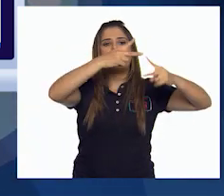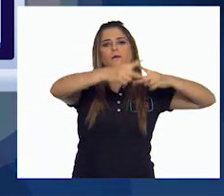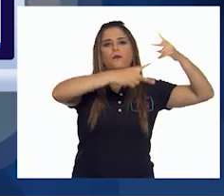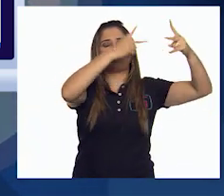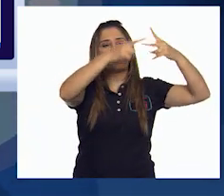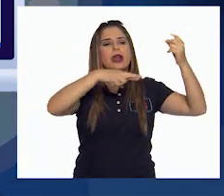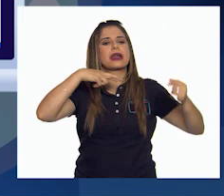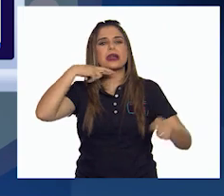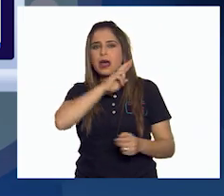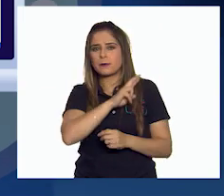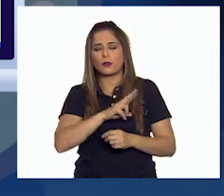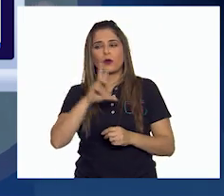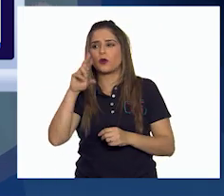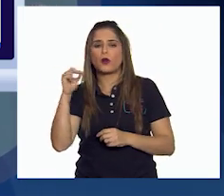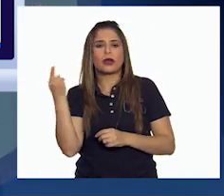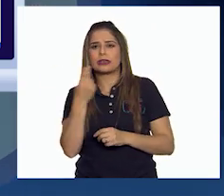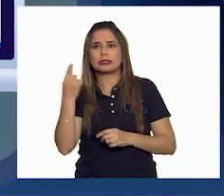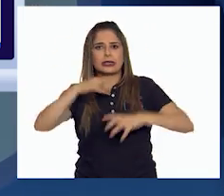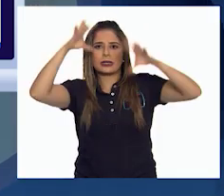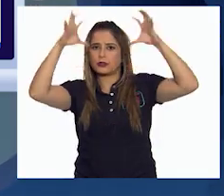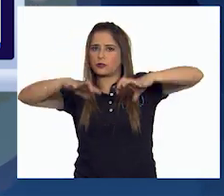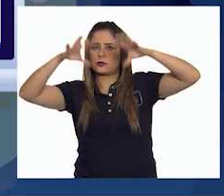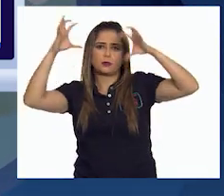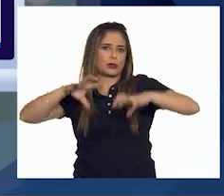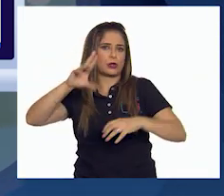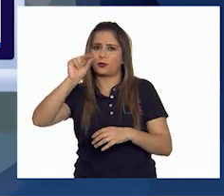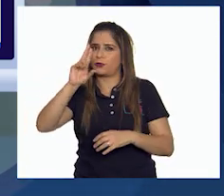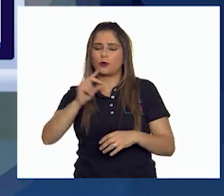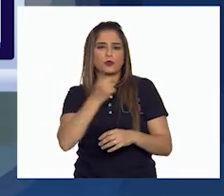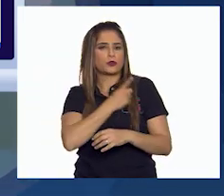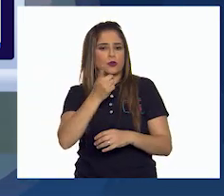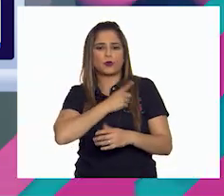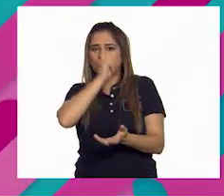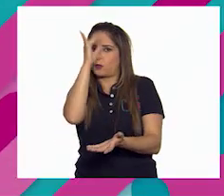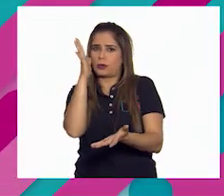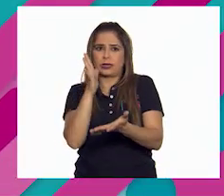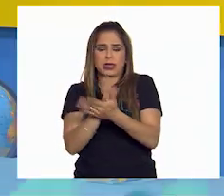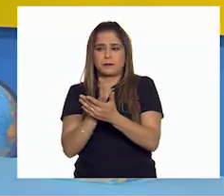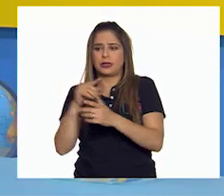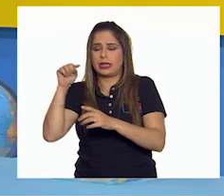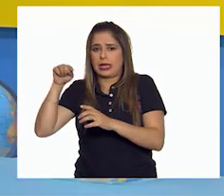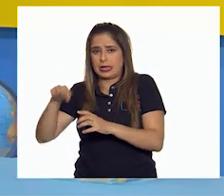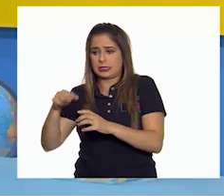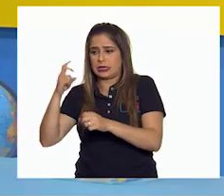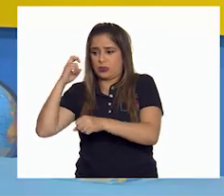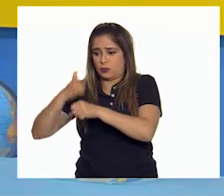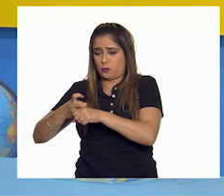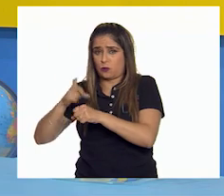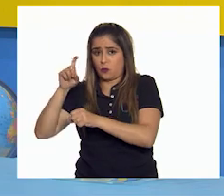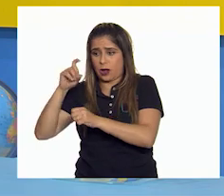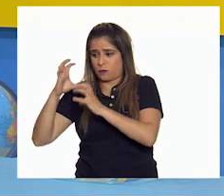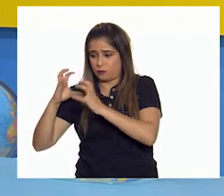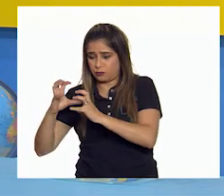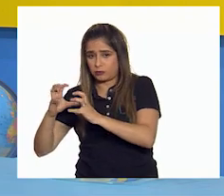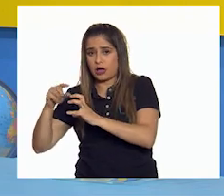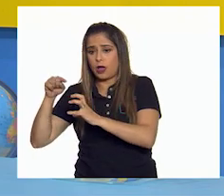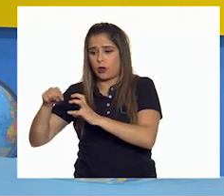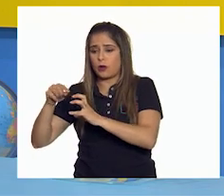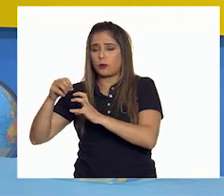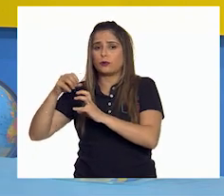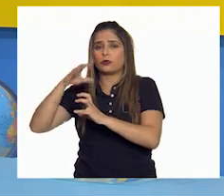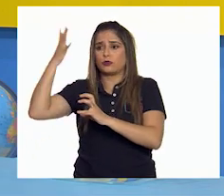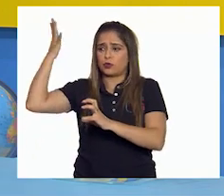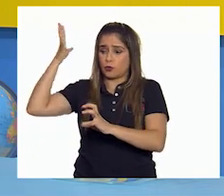sublimación inversa o deposición son las heladas, son un ejemplo muy claro de esto. El agua pasa del